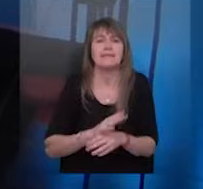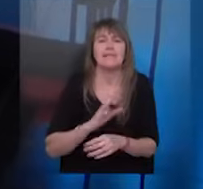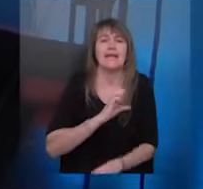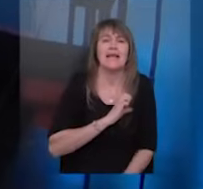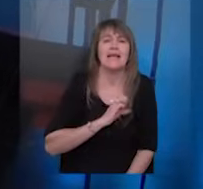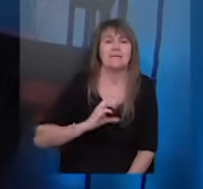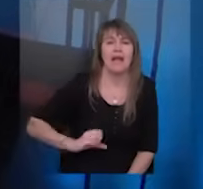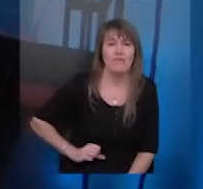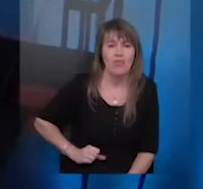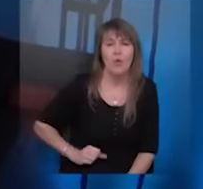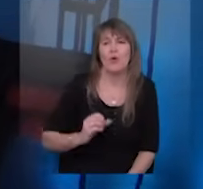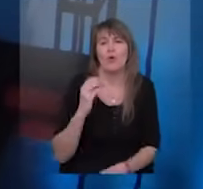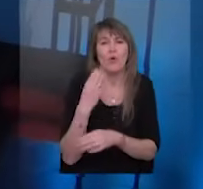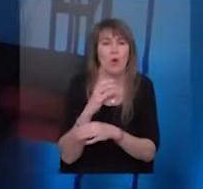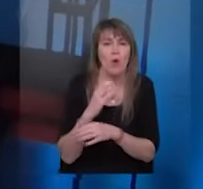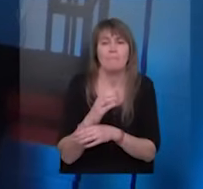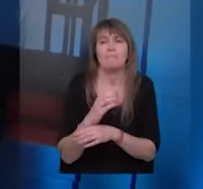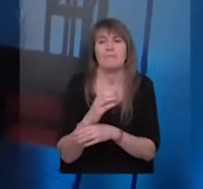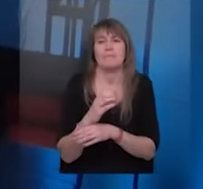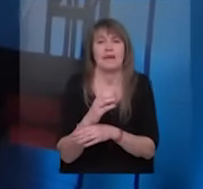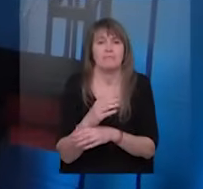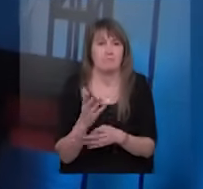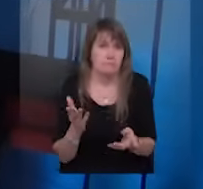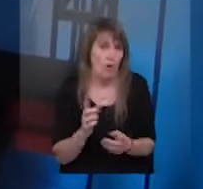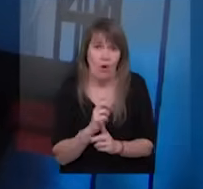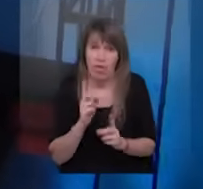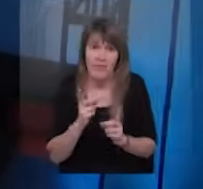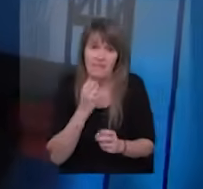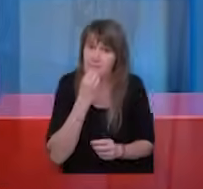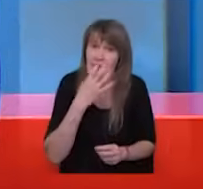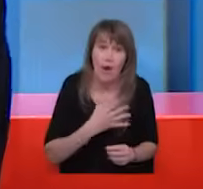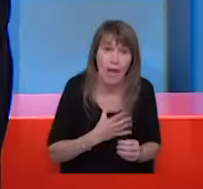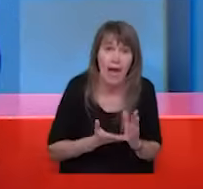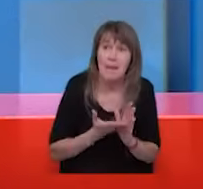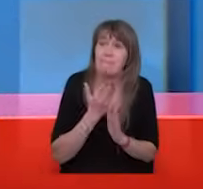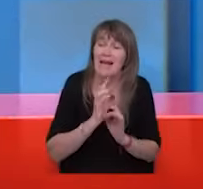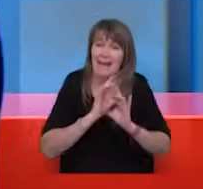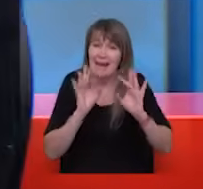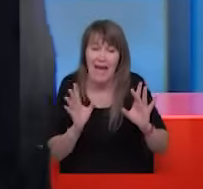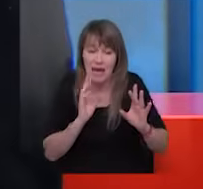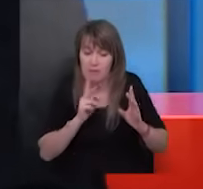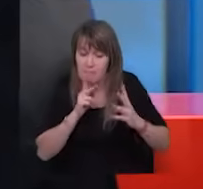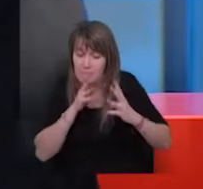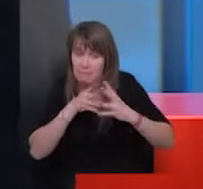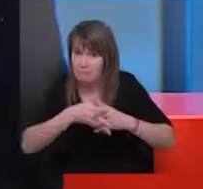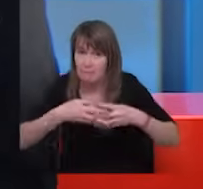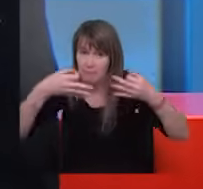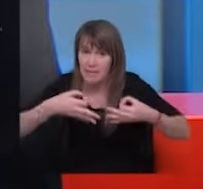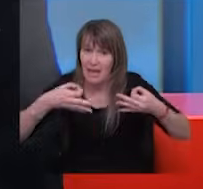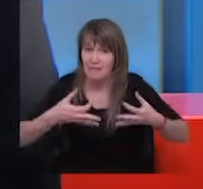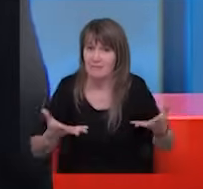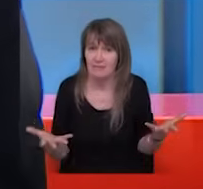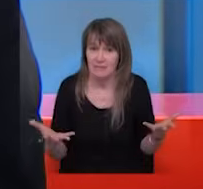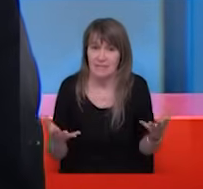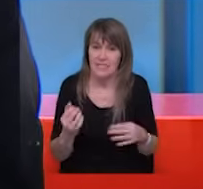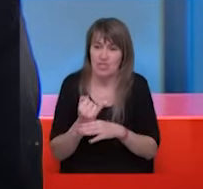Colombia a no sé en lugar de intentar mejorar ser más cristalino tener instituciones más fuertes entonces me parece que